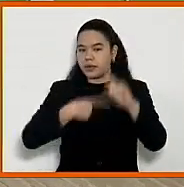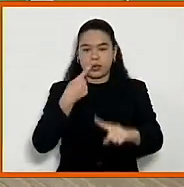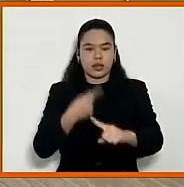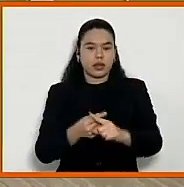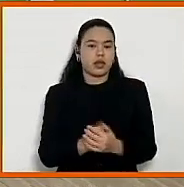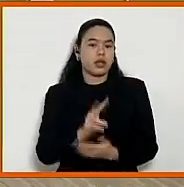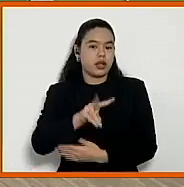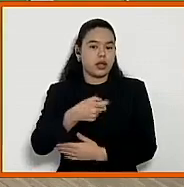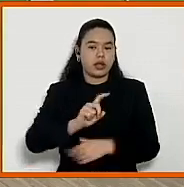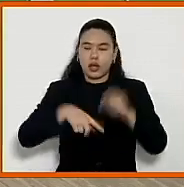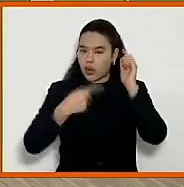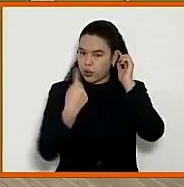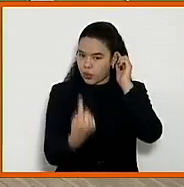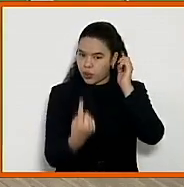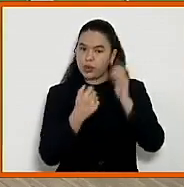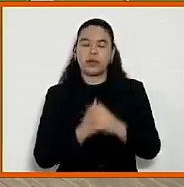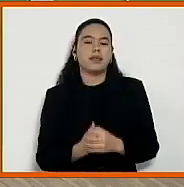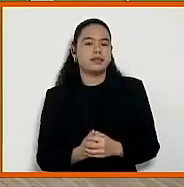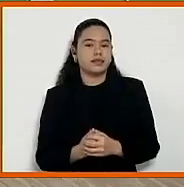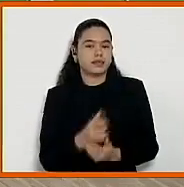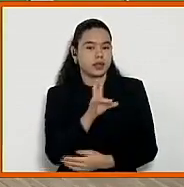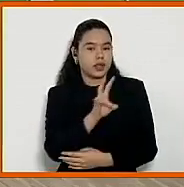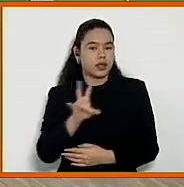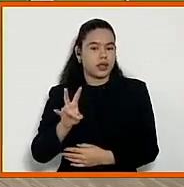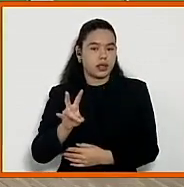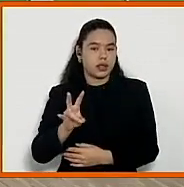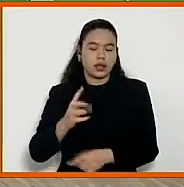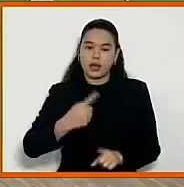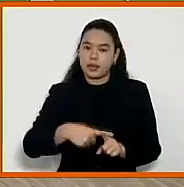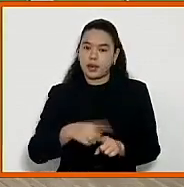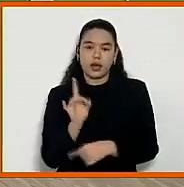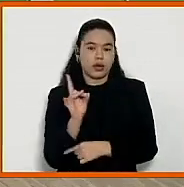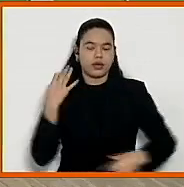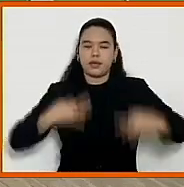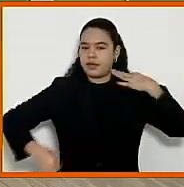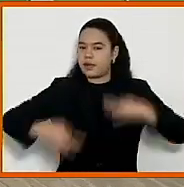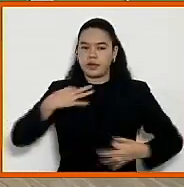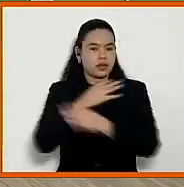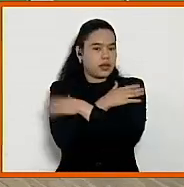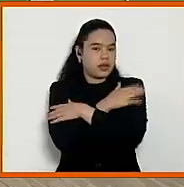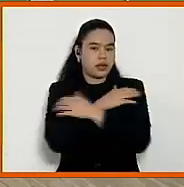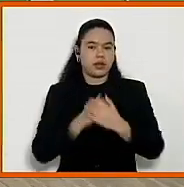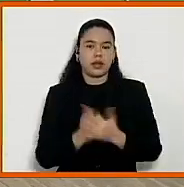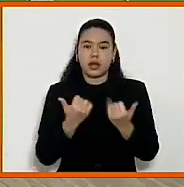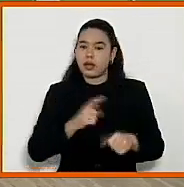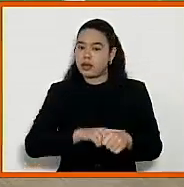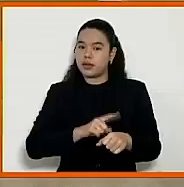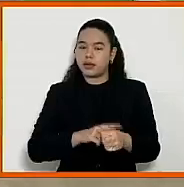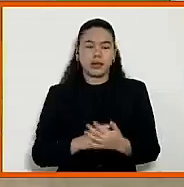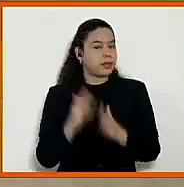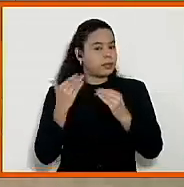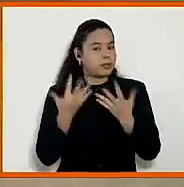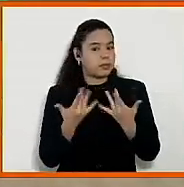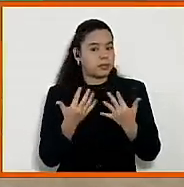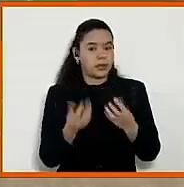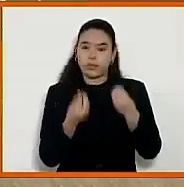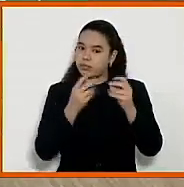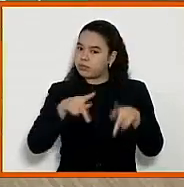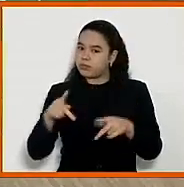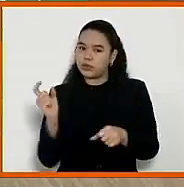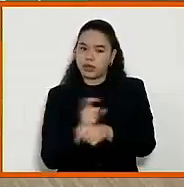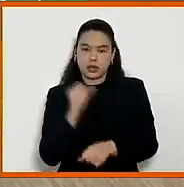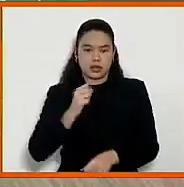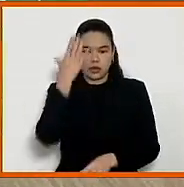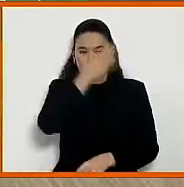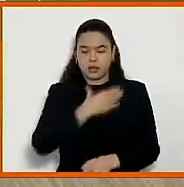X 2X, para más 1, 77 más 8. Muchas felicidades. Esperamos tener muchos ganadores para esta hermosa